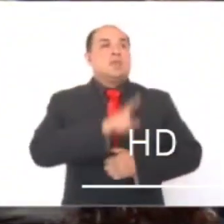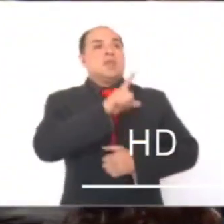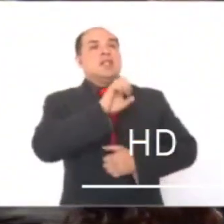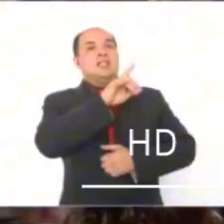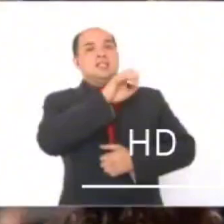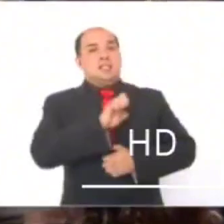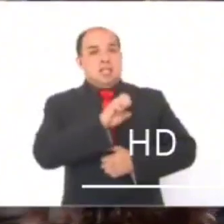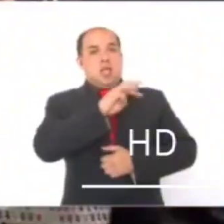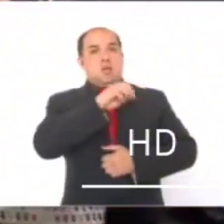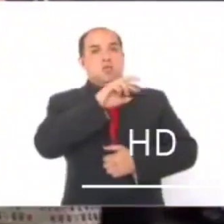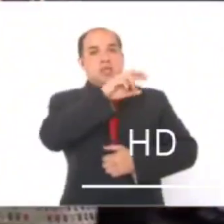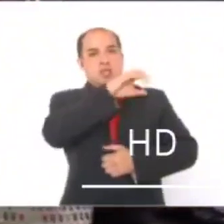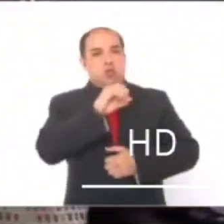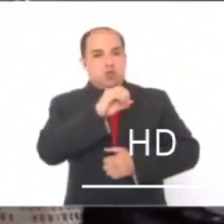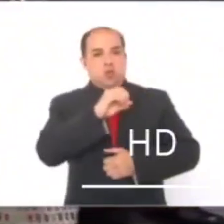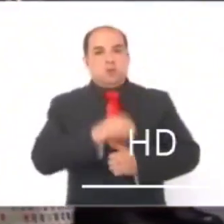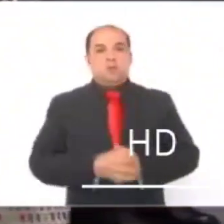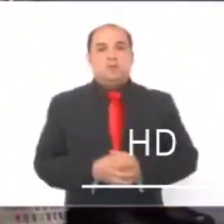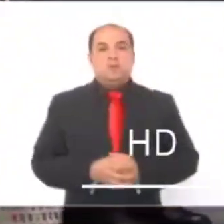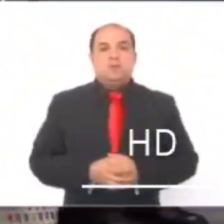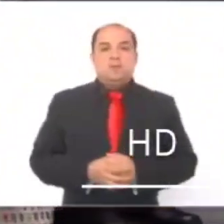Moreno,